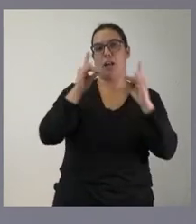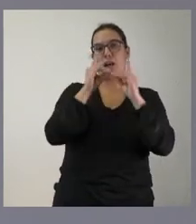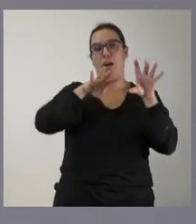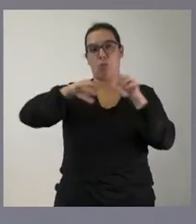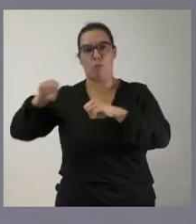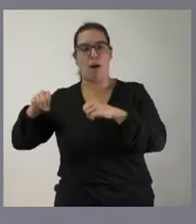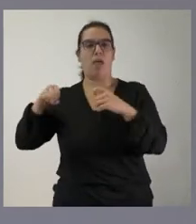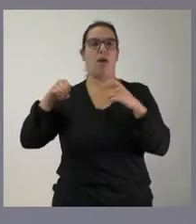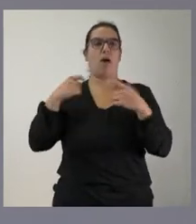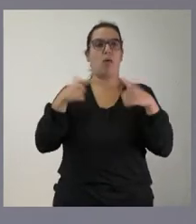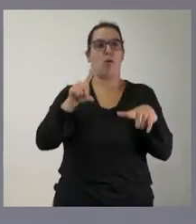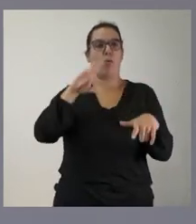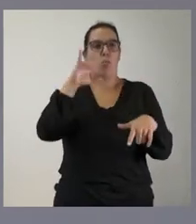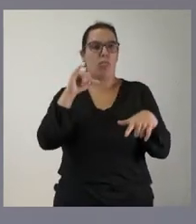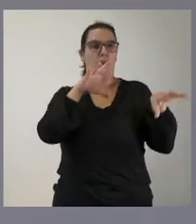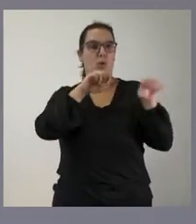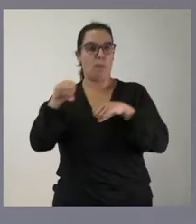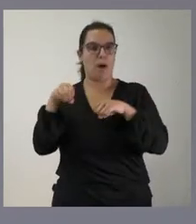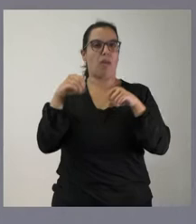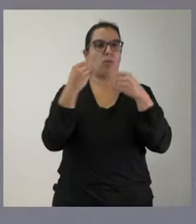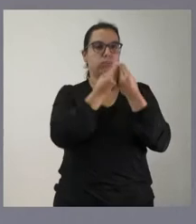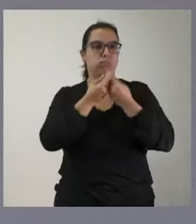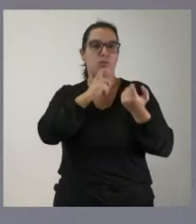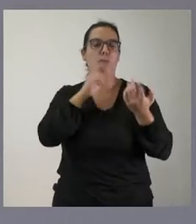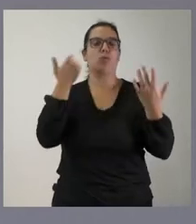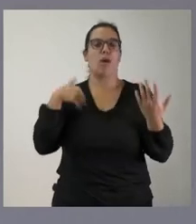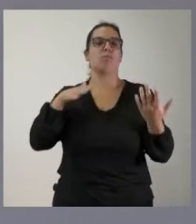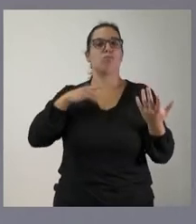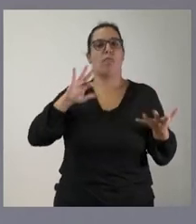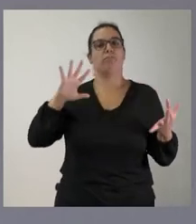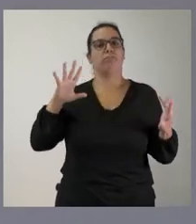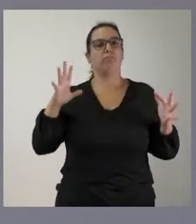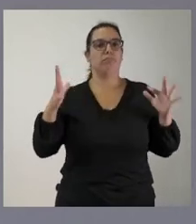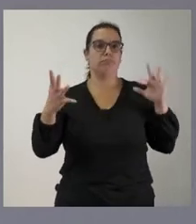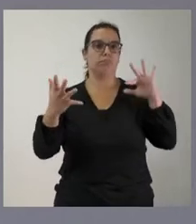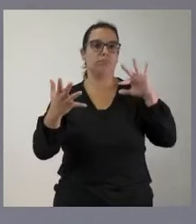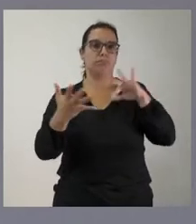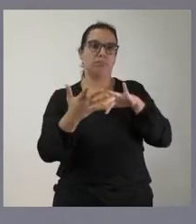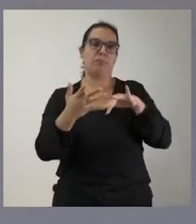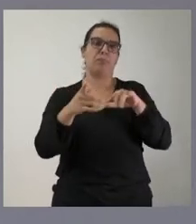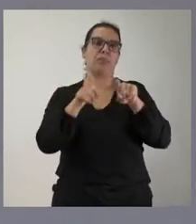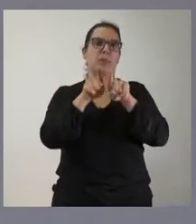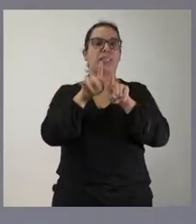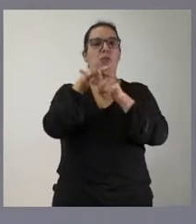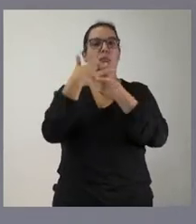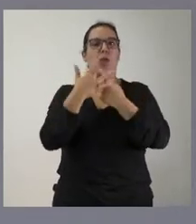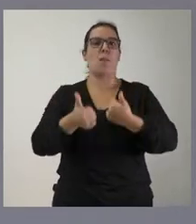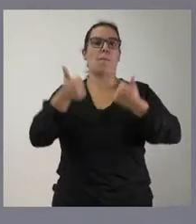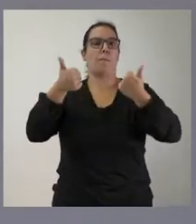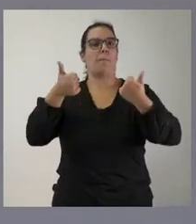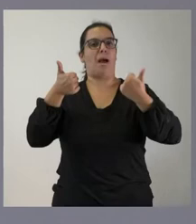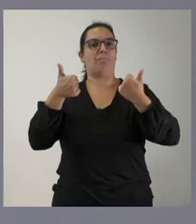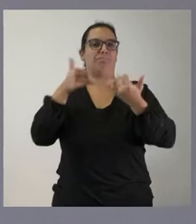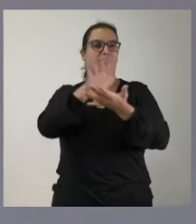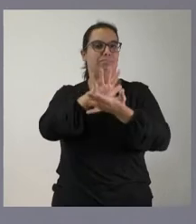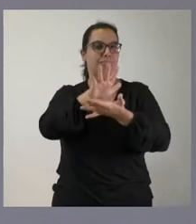de UCI pues podemos ir tomando medidas que vienen a relajar la situación desde el punto de las restricciones